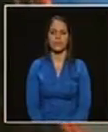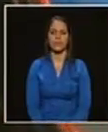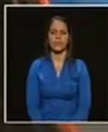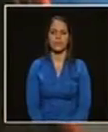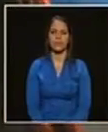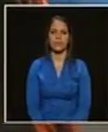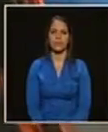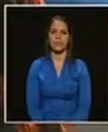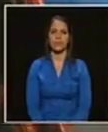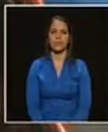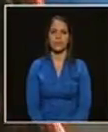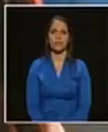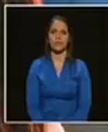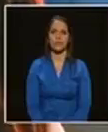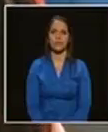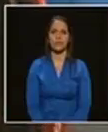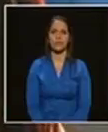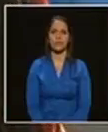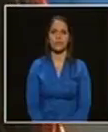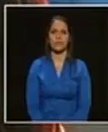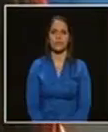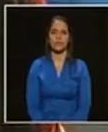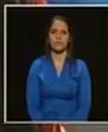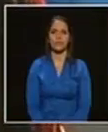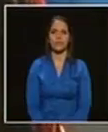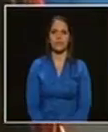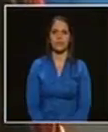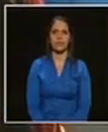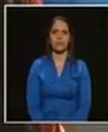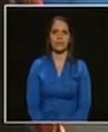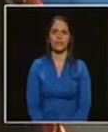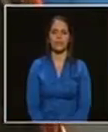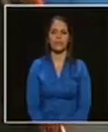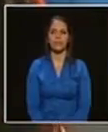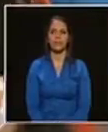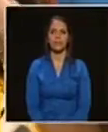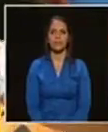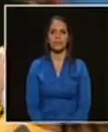Después de terminar mi bachillerato comencé a estudiar en el Politécnico